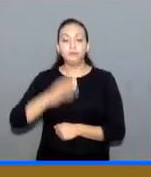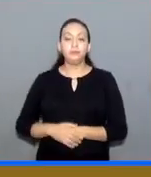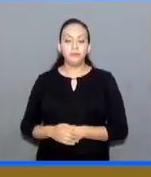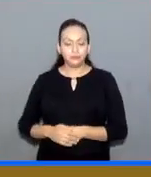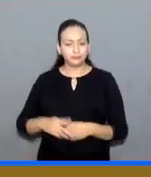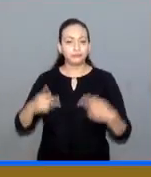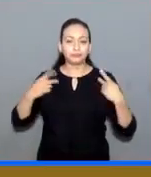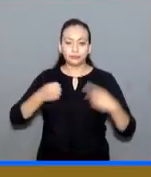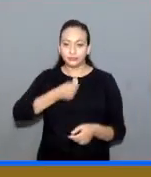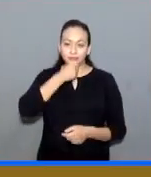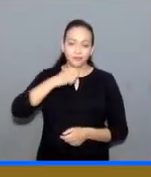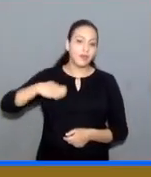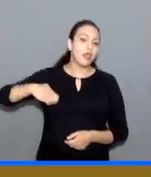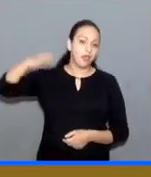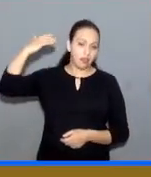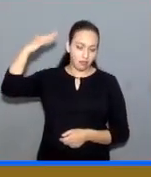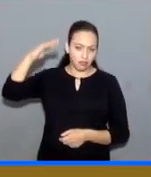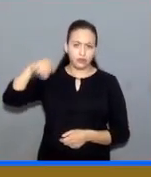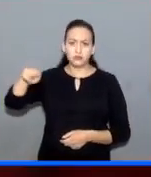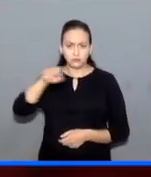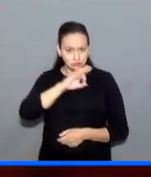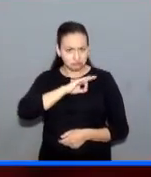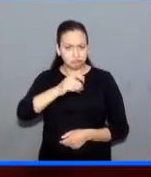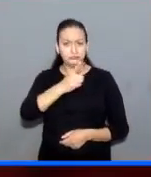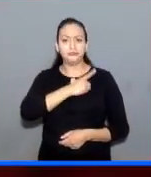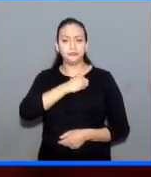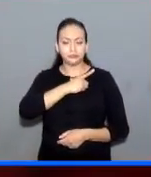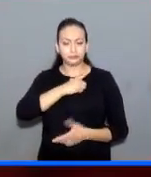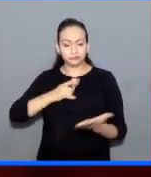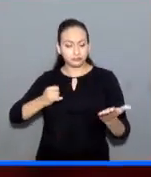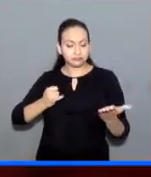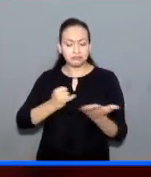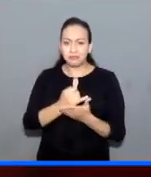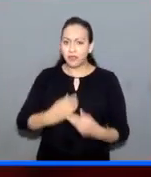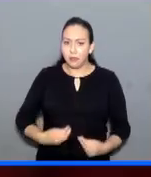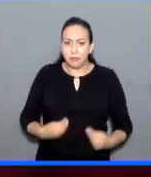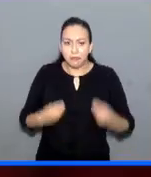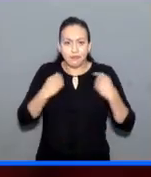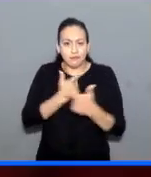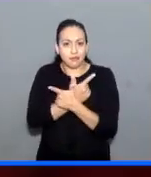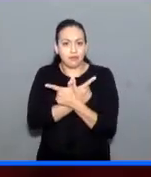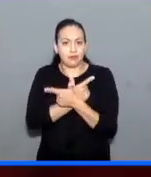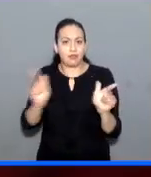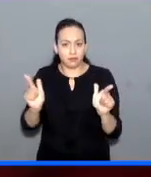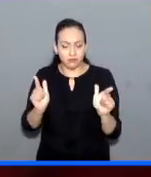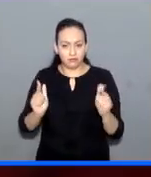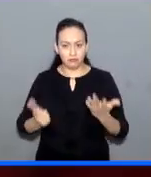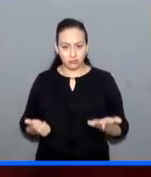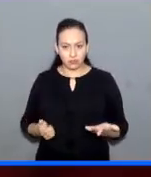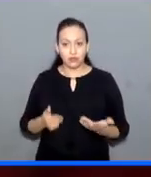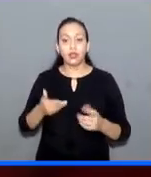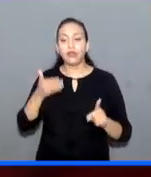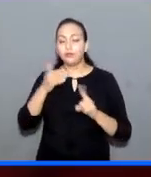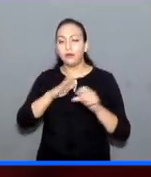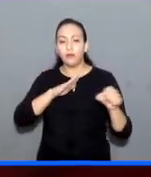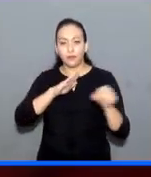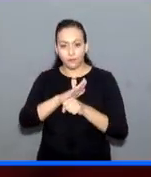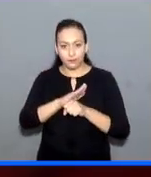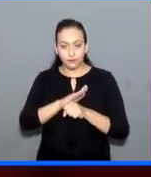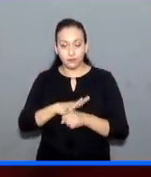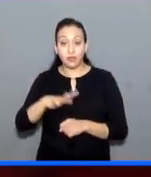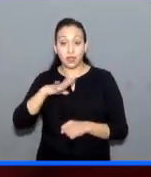tienen la capacidad jurídica para decidir sobre su propia vida y en ese sentido lo que se pretende a través de las diversas vías